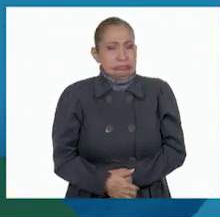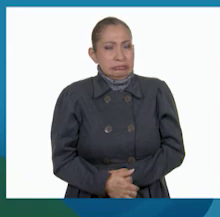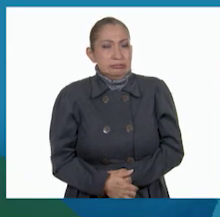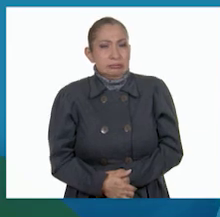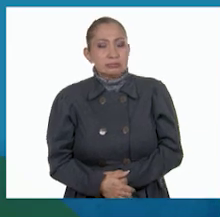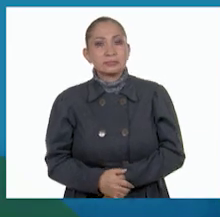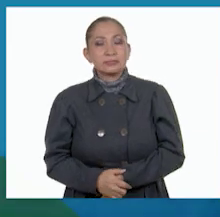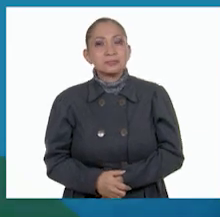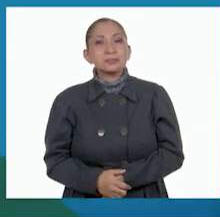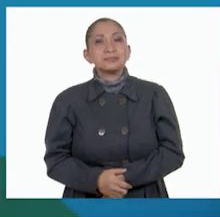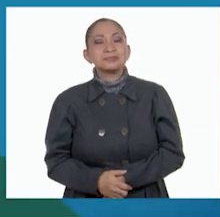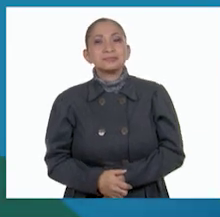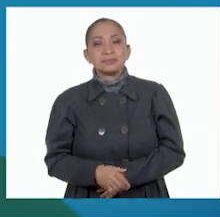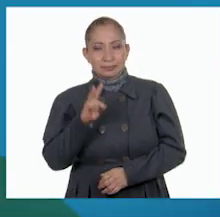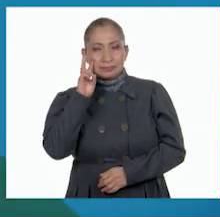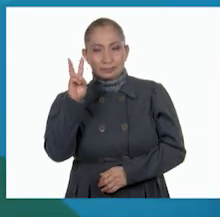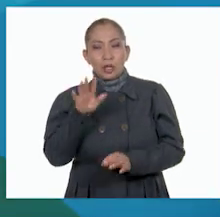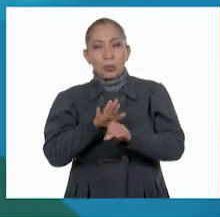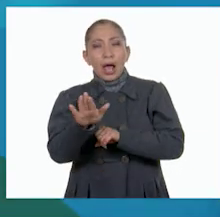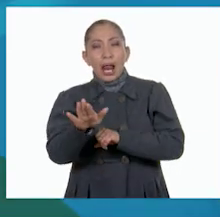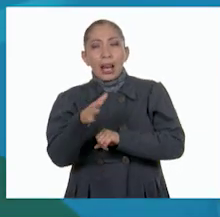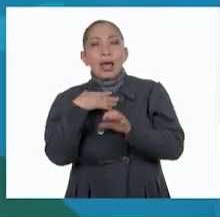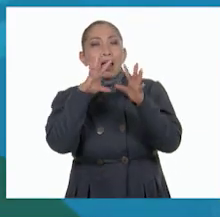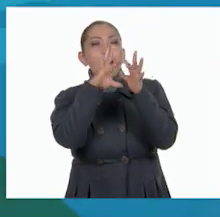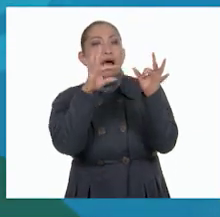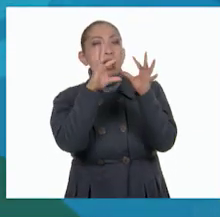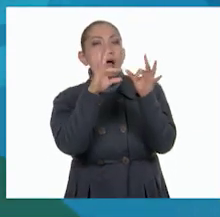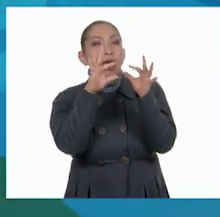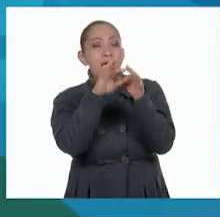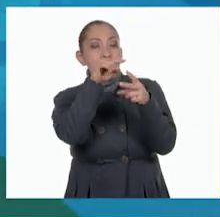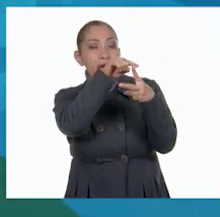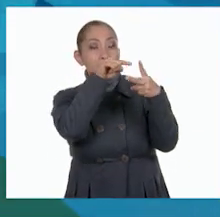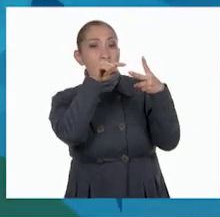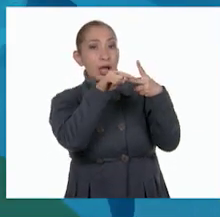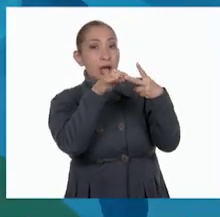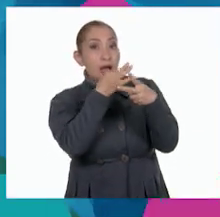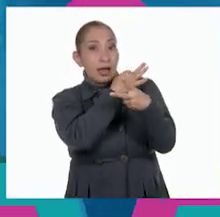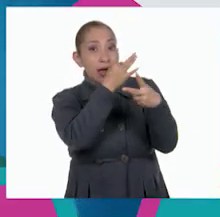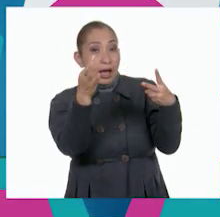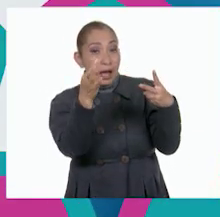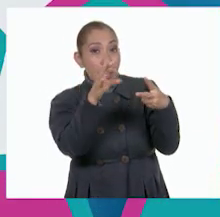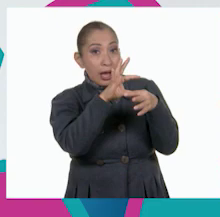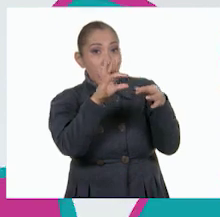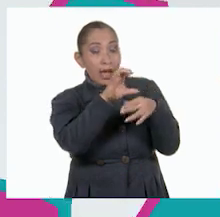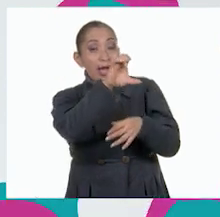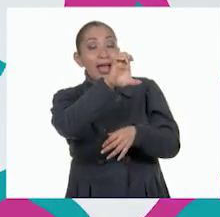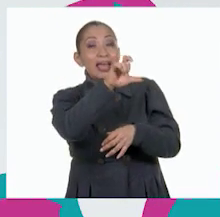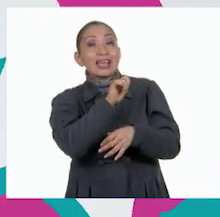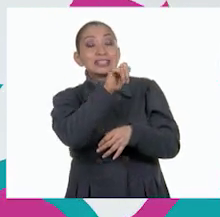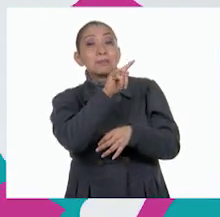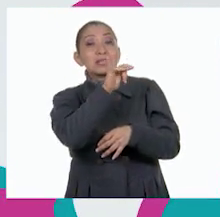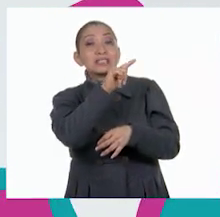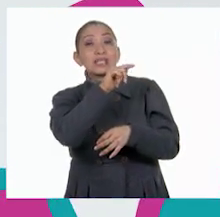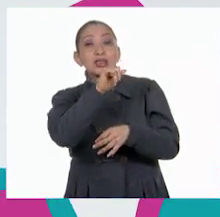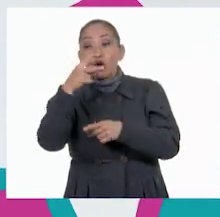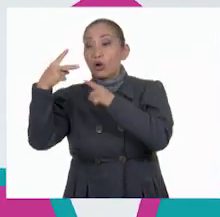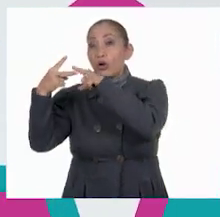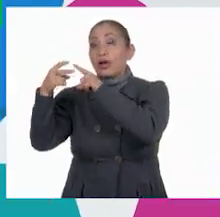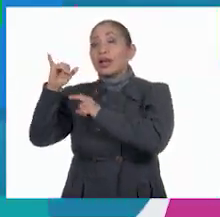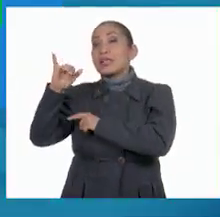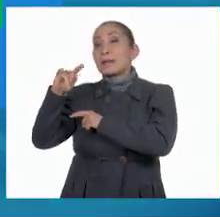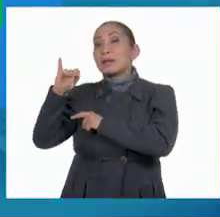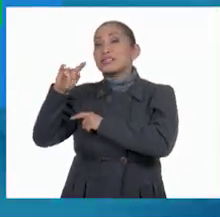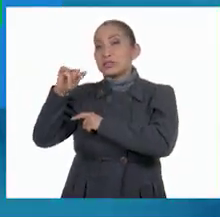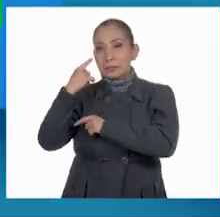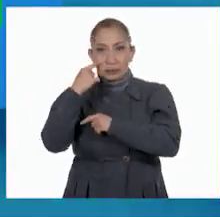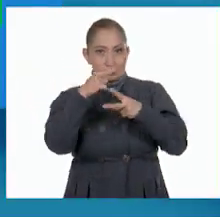uy. A ver, vamos a ver cuáles serían las opciones para mensaje explícito e implícito.